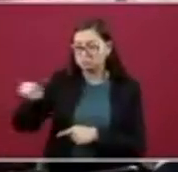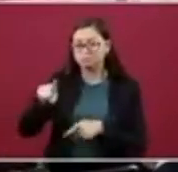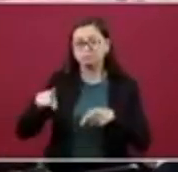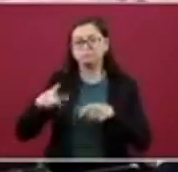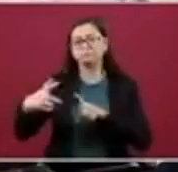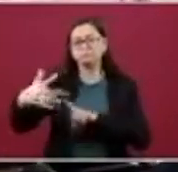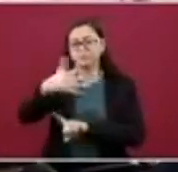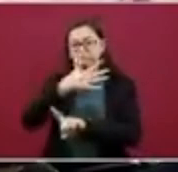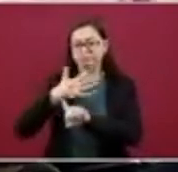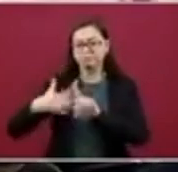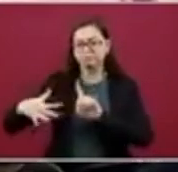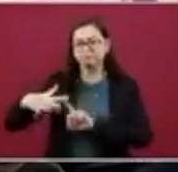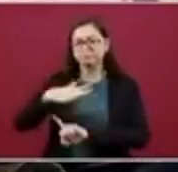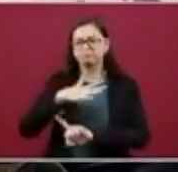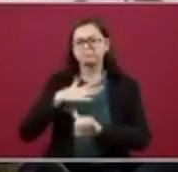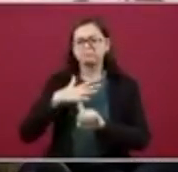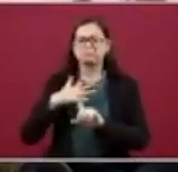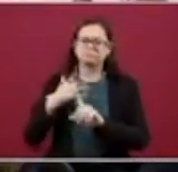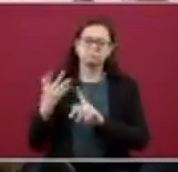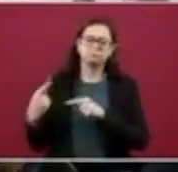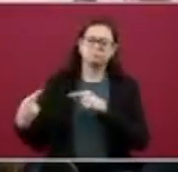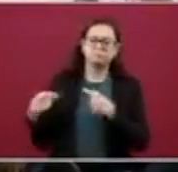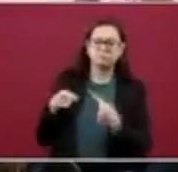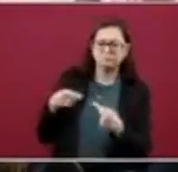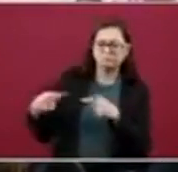de mucha polarización,